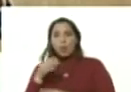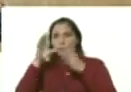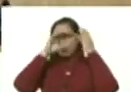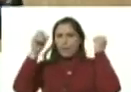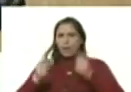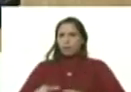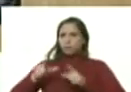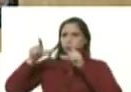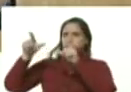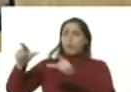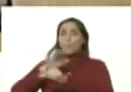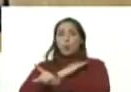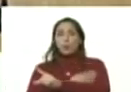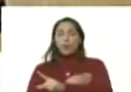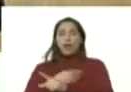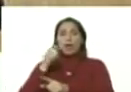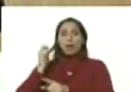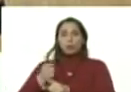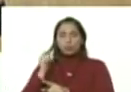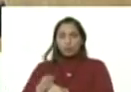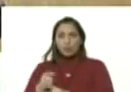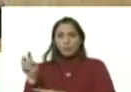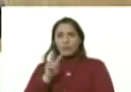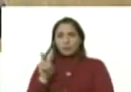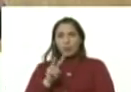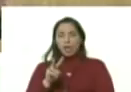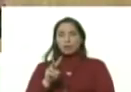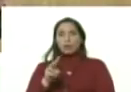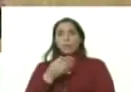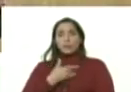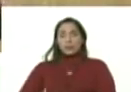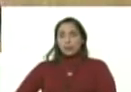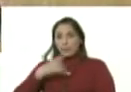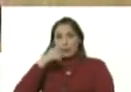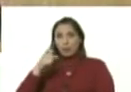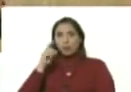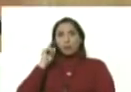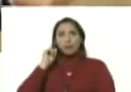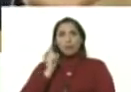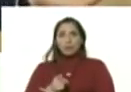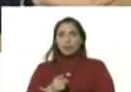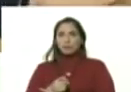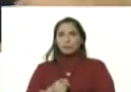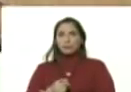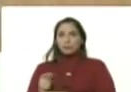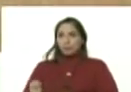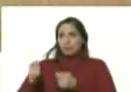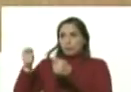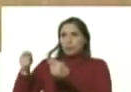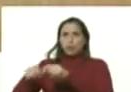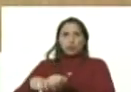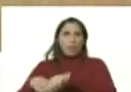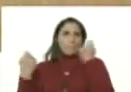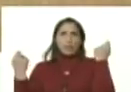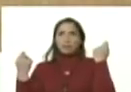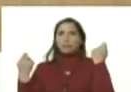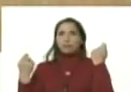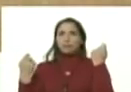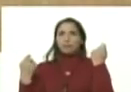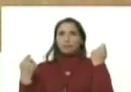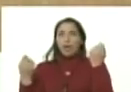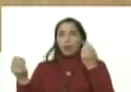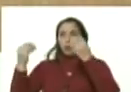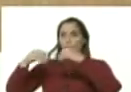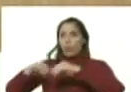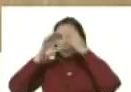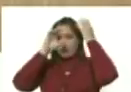Ejecutivo venezolano, al presidente Nicolás Maduro, y se las entregó, lo que correspondía era romper relaciones diplomáticas con ese país que no